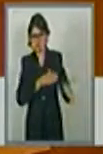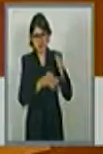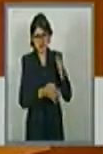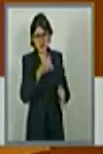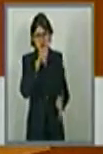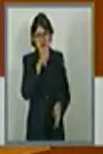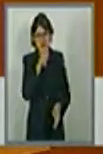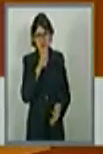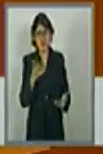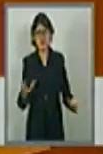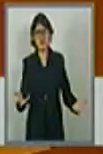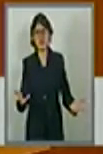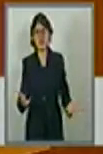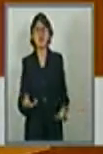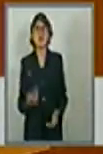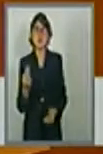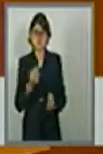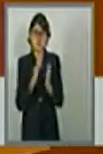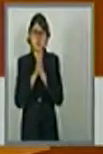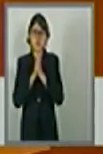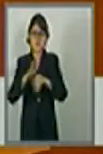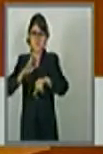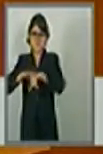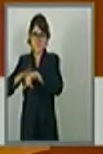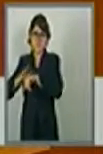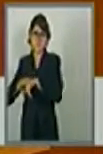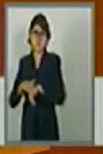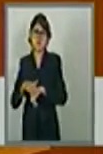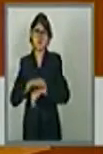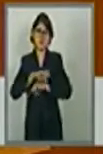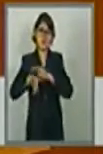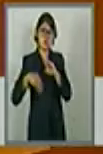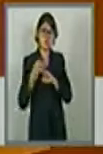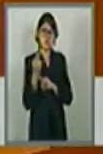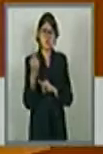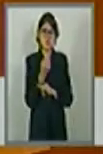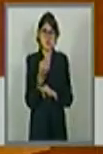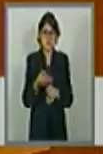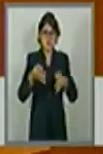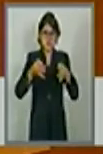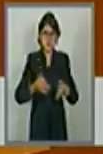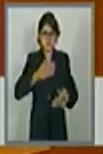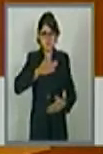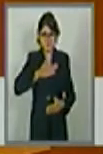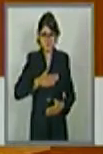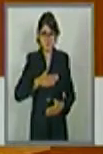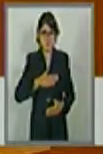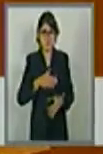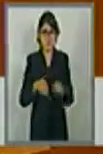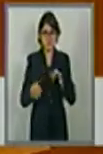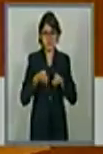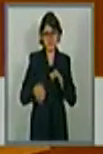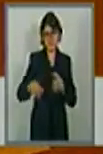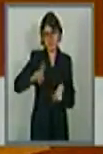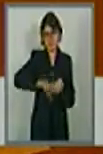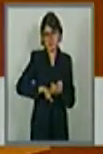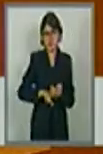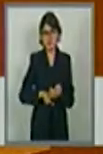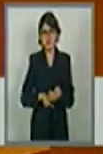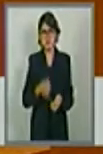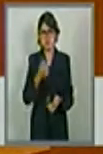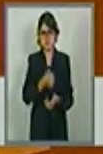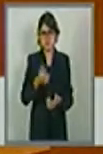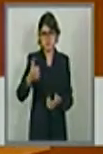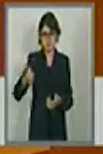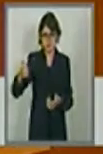Compañeros legisladores, los invito pues a que busquemos garantizar la justicia laboral y sindical que llegue a cada uno